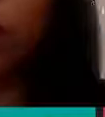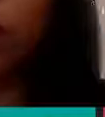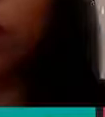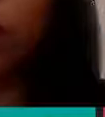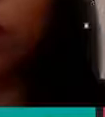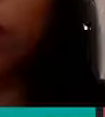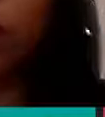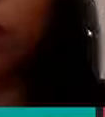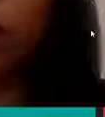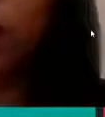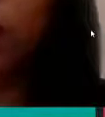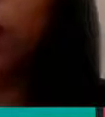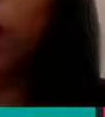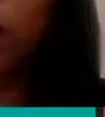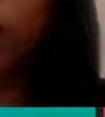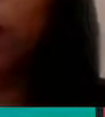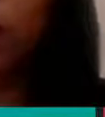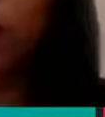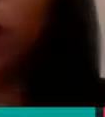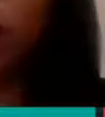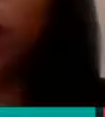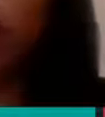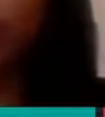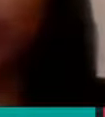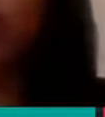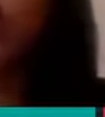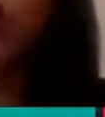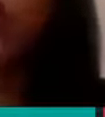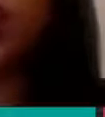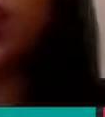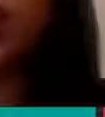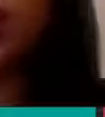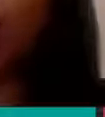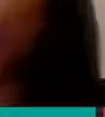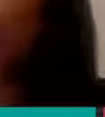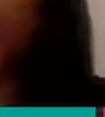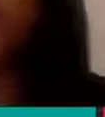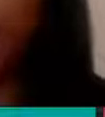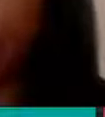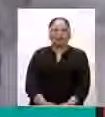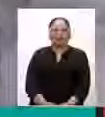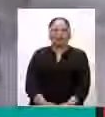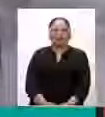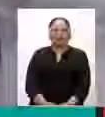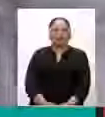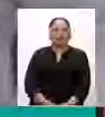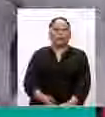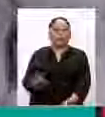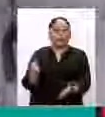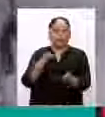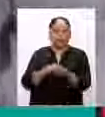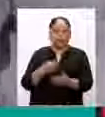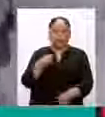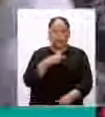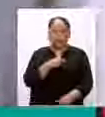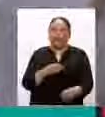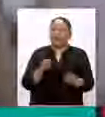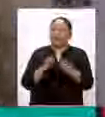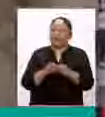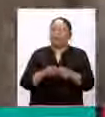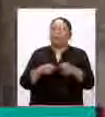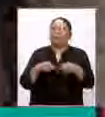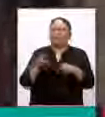ve vulnerada justamente sus derechos? Bueno, nosotros reitero, vamos a hacer procesos de verificación a un número importante de